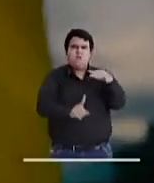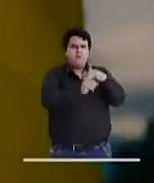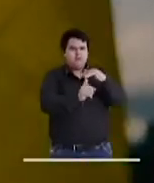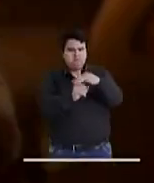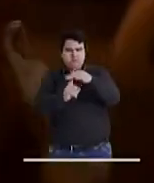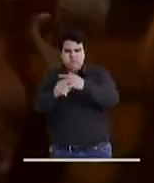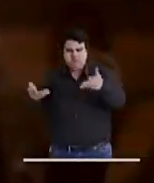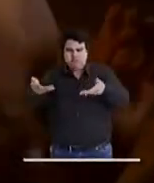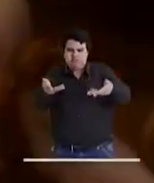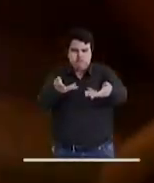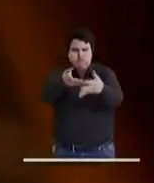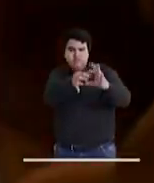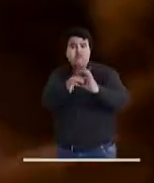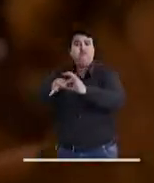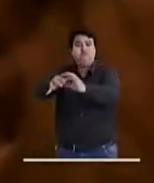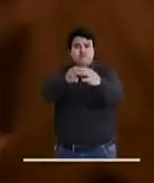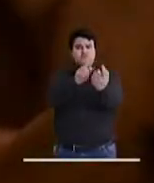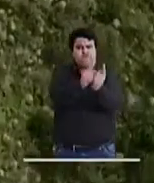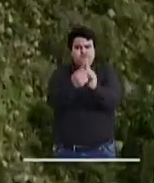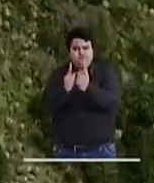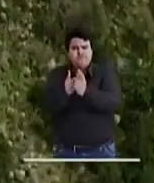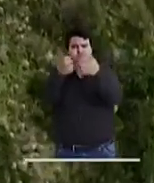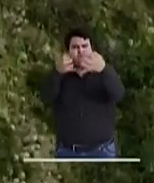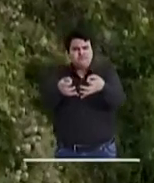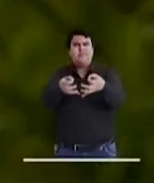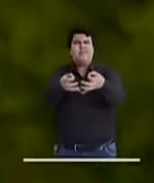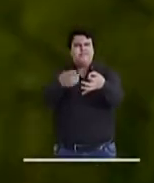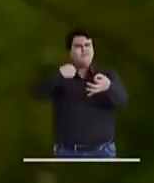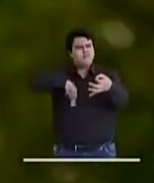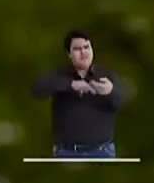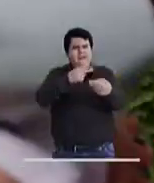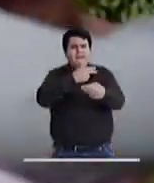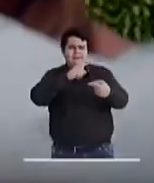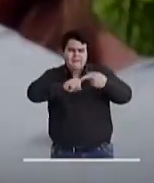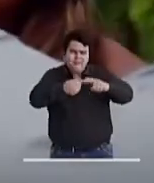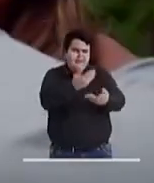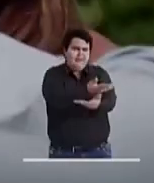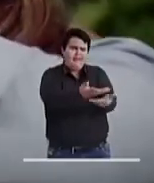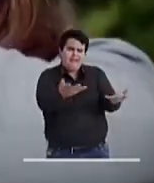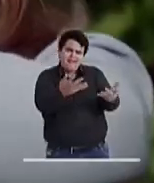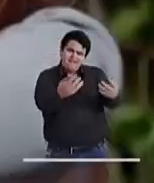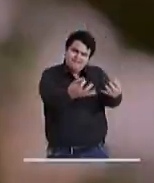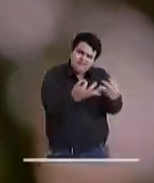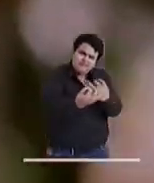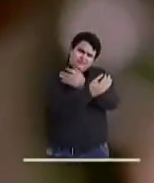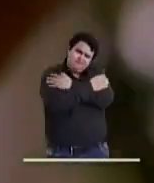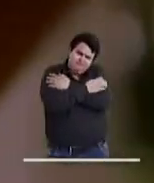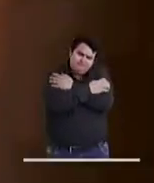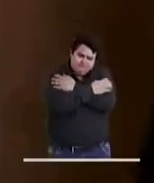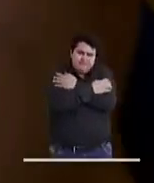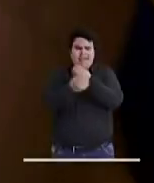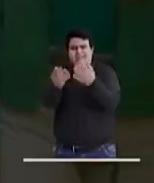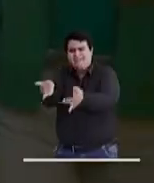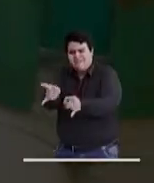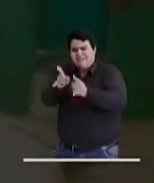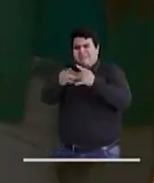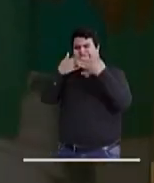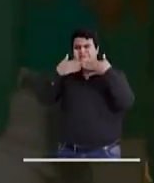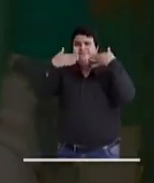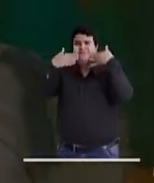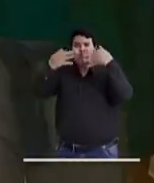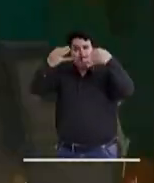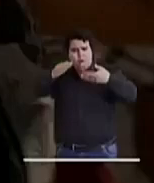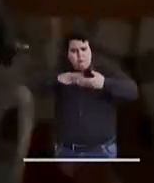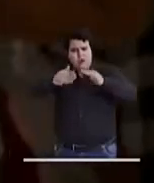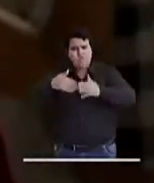en el Guaviare, en el Caquetá, en el Cauca, en Montes de María, en diferentes